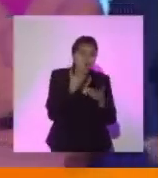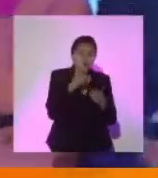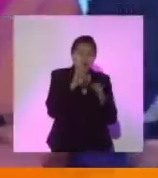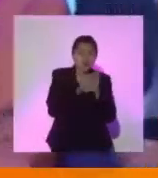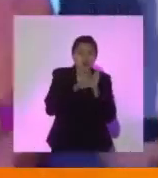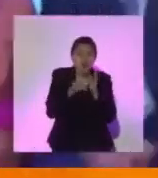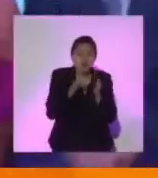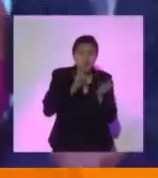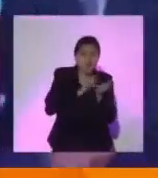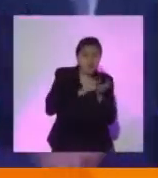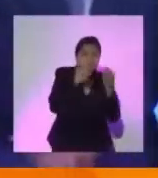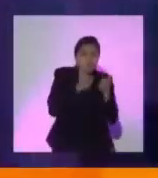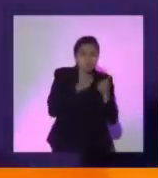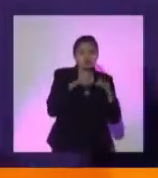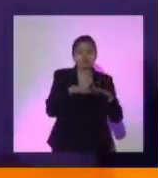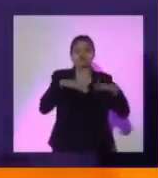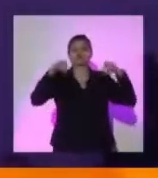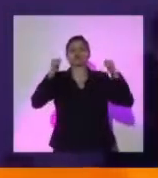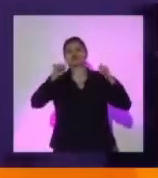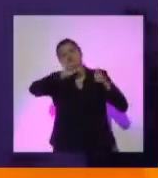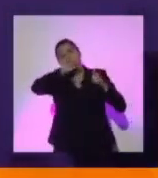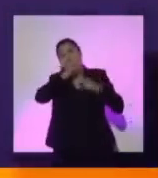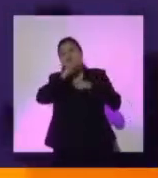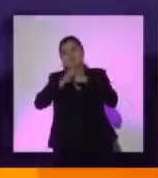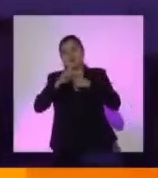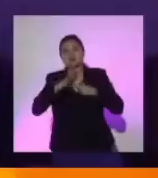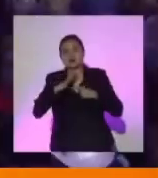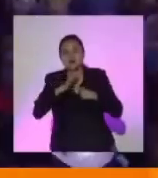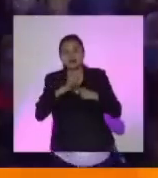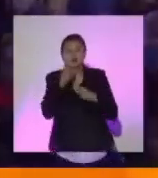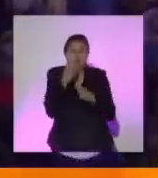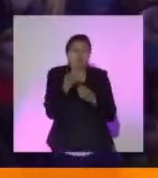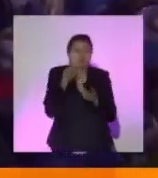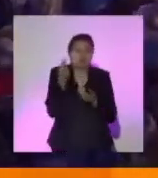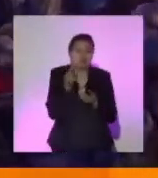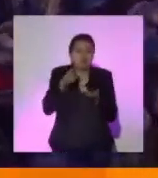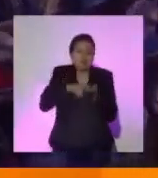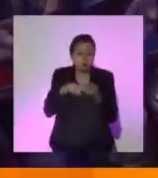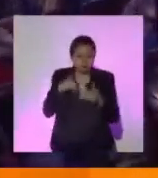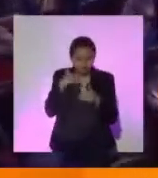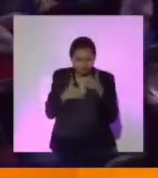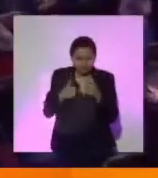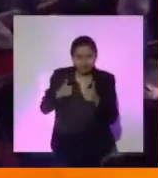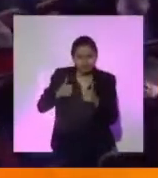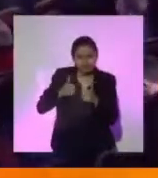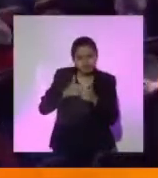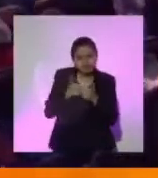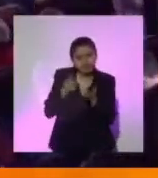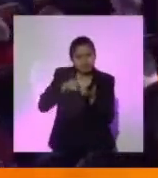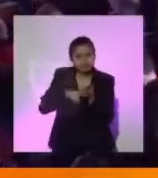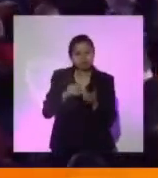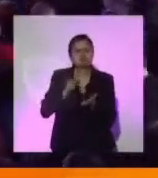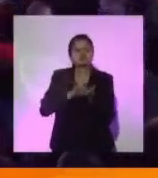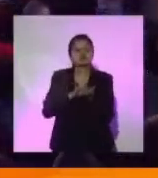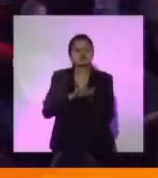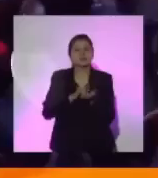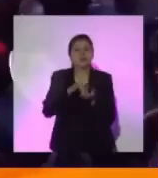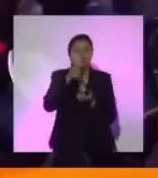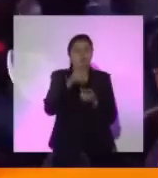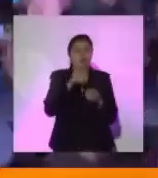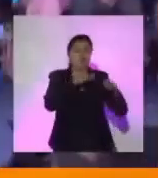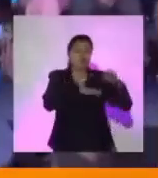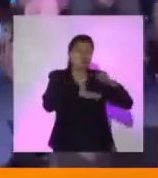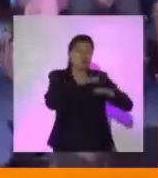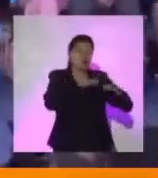en el 2002 el 2000 recibe el premio al arte editorial por la cámara nacional de la industria editorial Mexicana